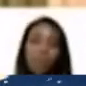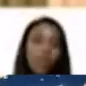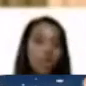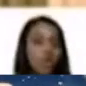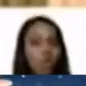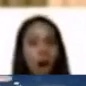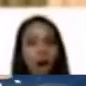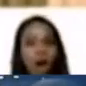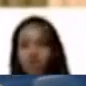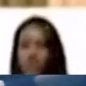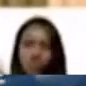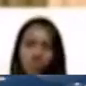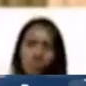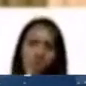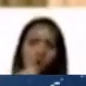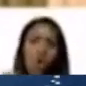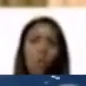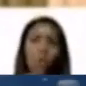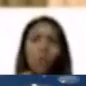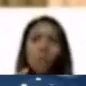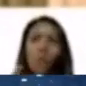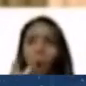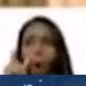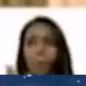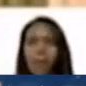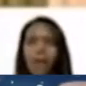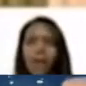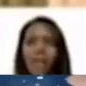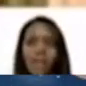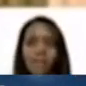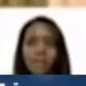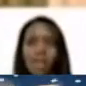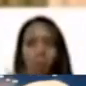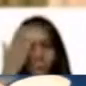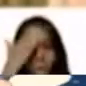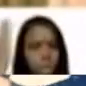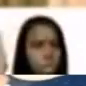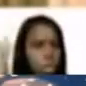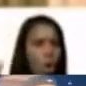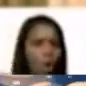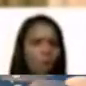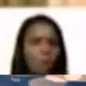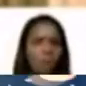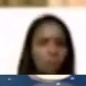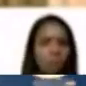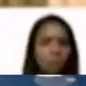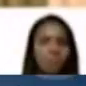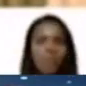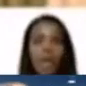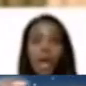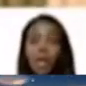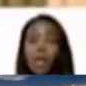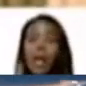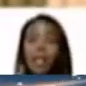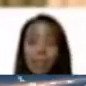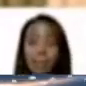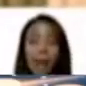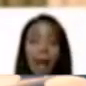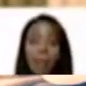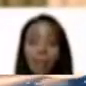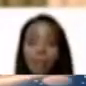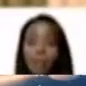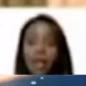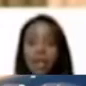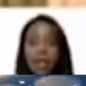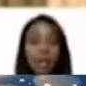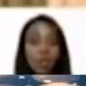aman al Sí. Pollo Carvajal, por eso es que ahora dicen, no, que Alcalá no es que tenía nada que ver con nosotros, pero también era el encargado de